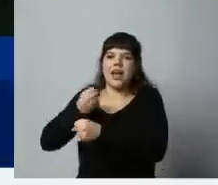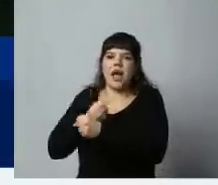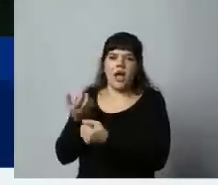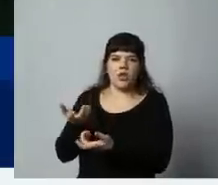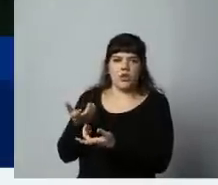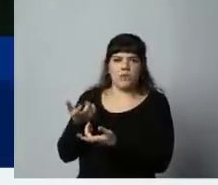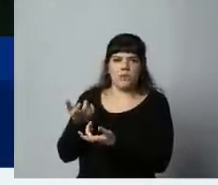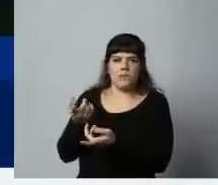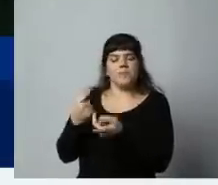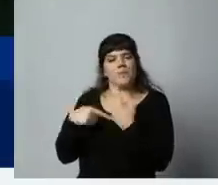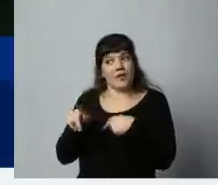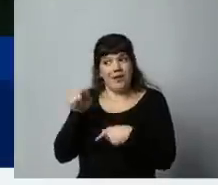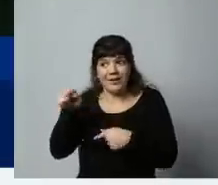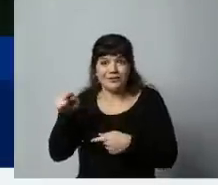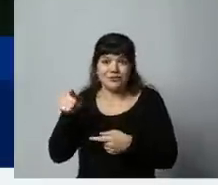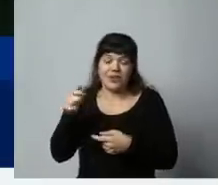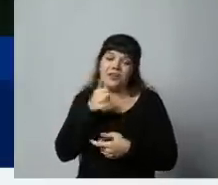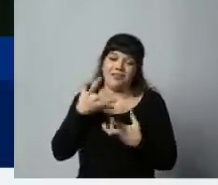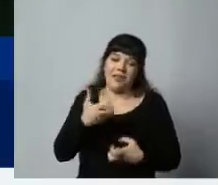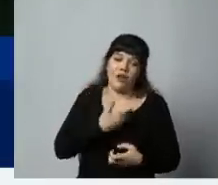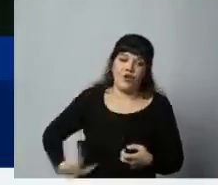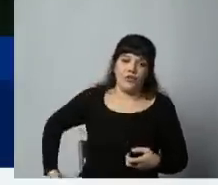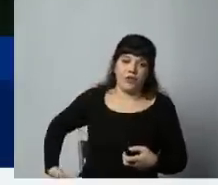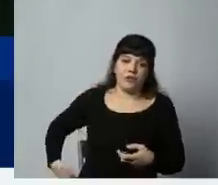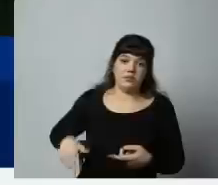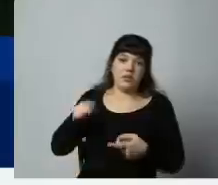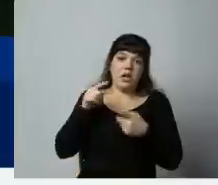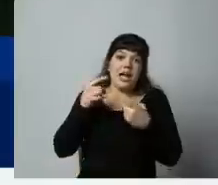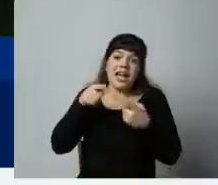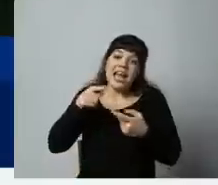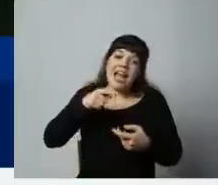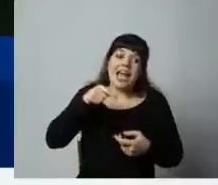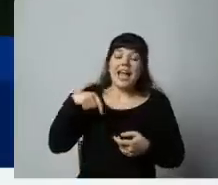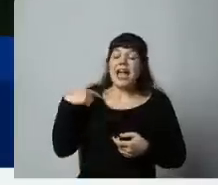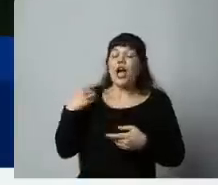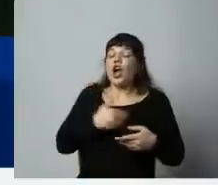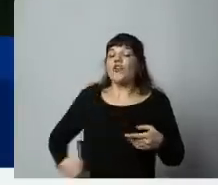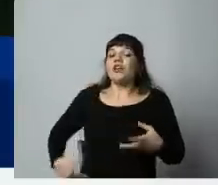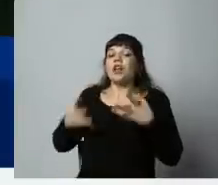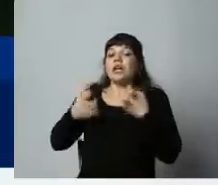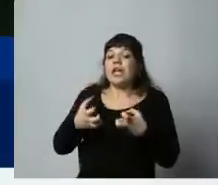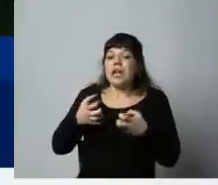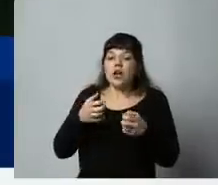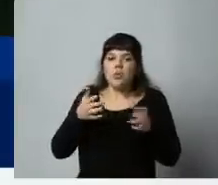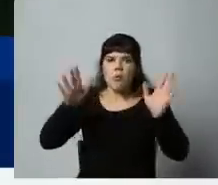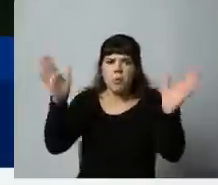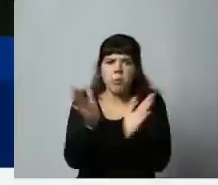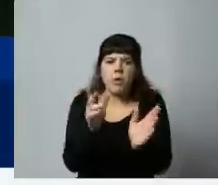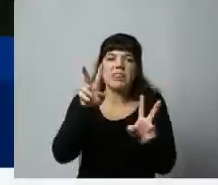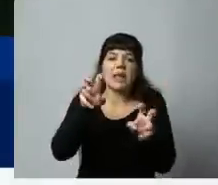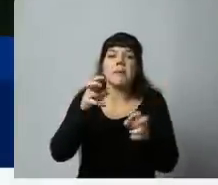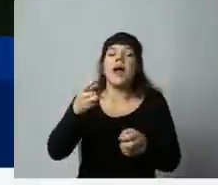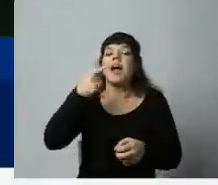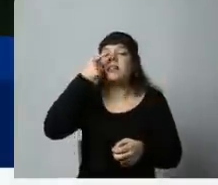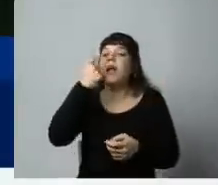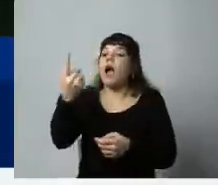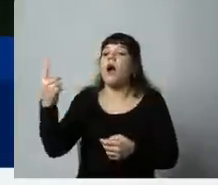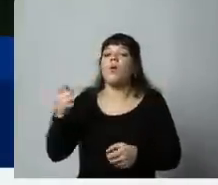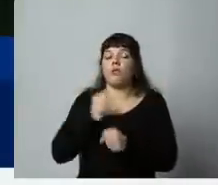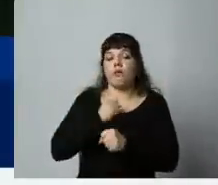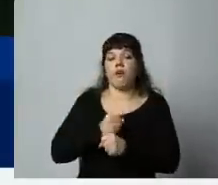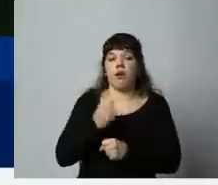decir aquí Se vino a procesar un ajuste contra los intereses de los tradores y en ese sentido increíblemente